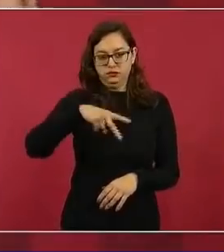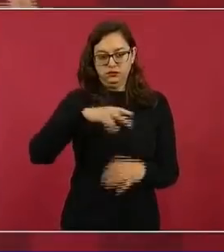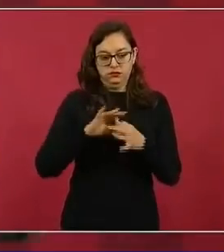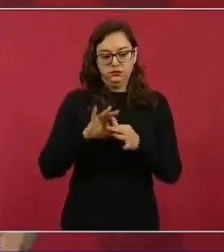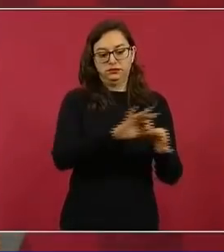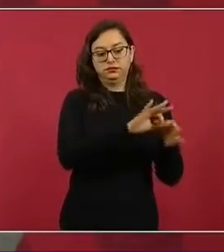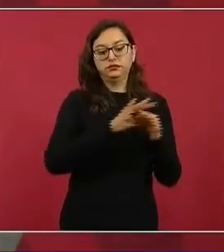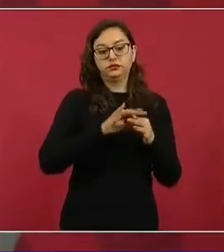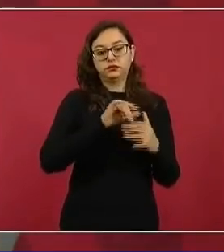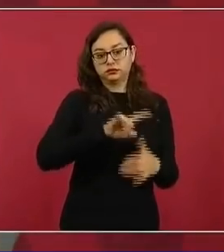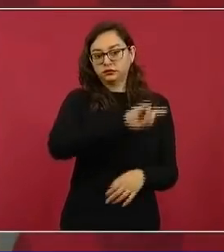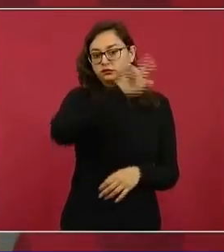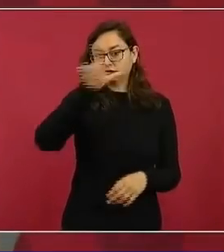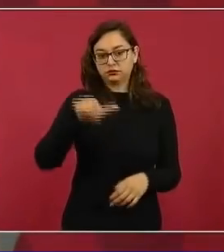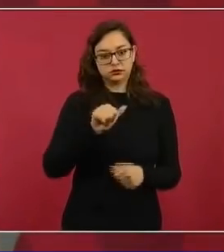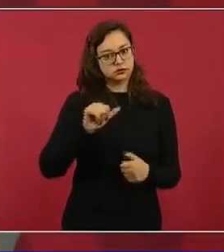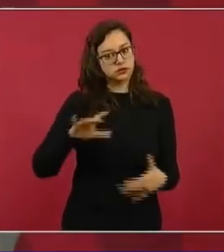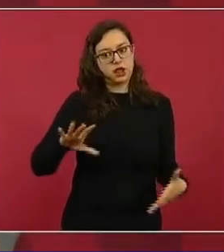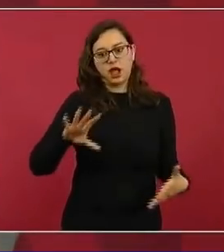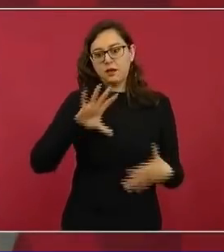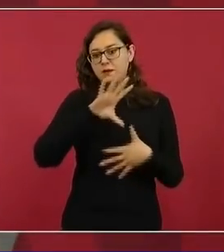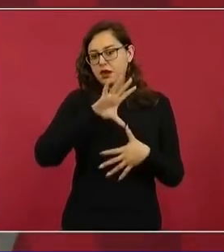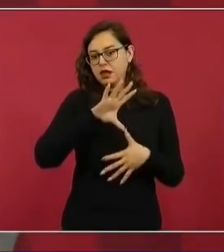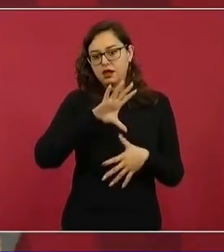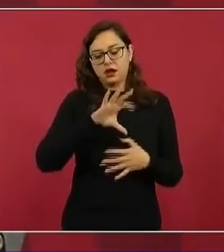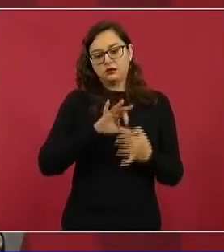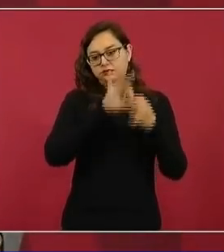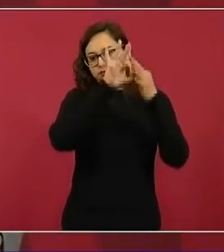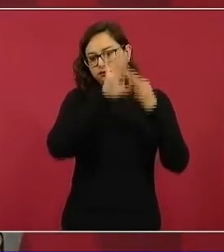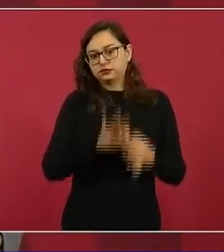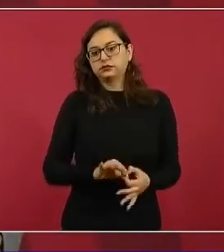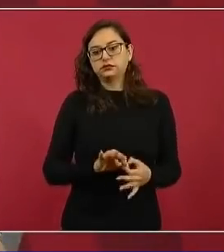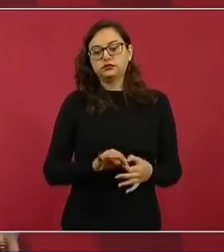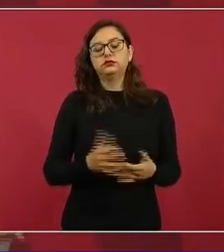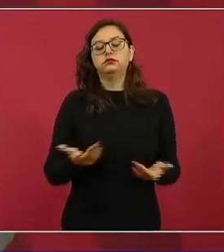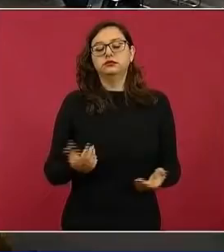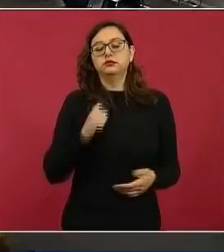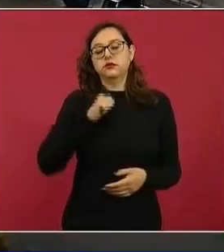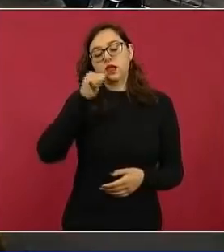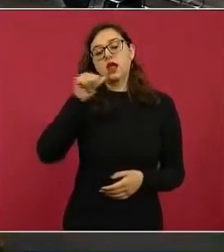toda América. De eso hablamos con Lula ayer y